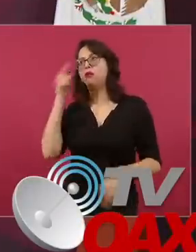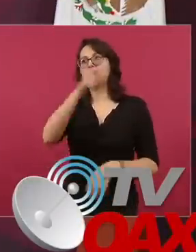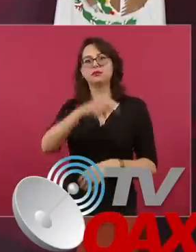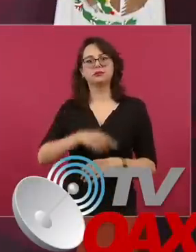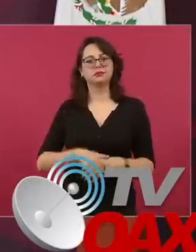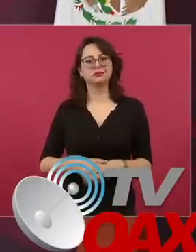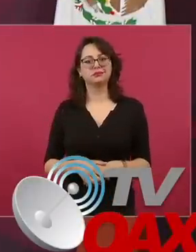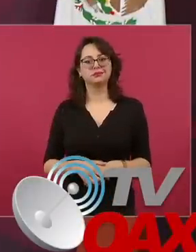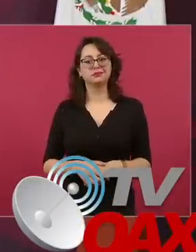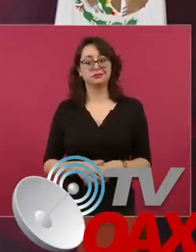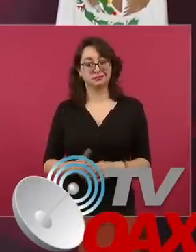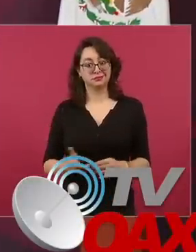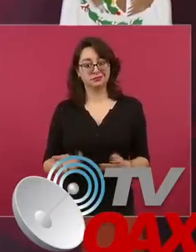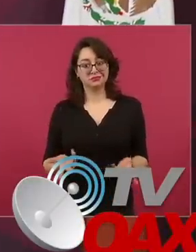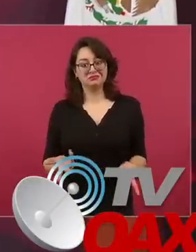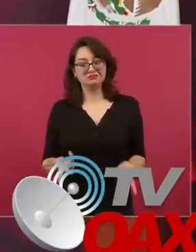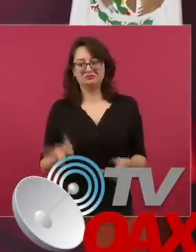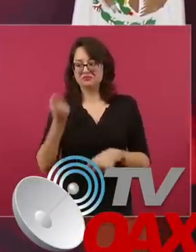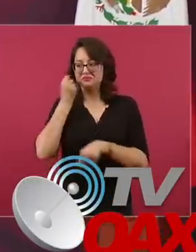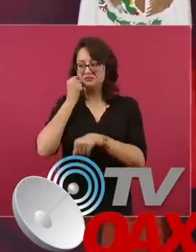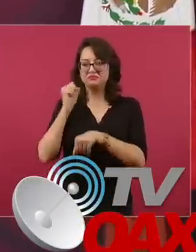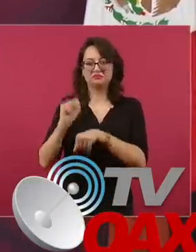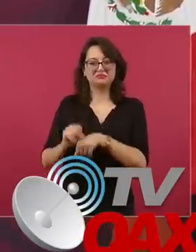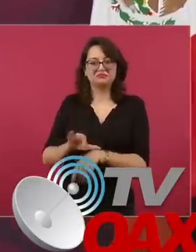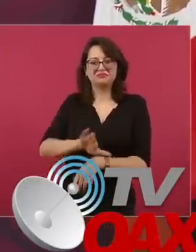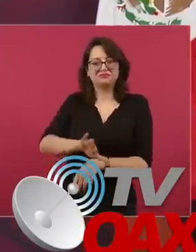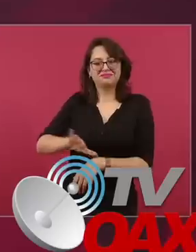El caso de Rocío Nale,